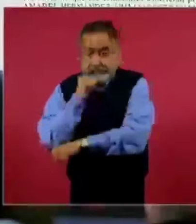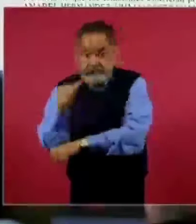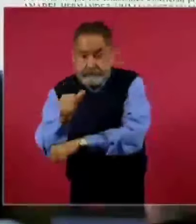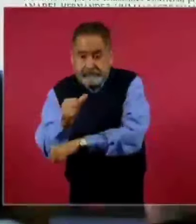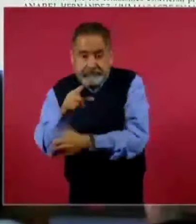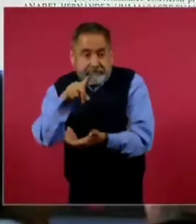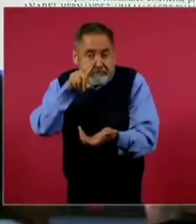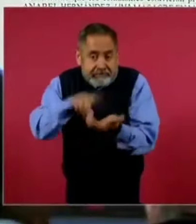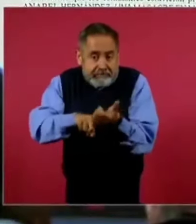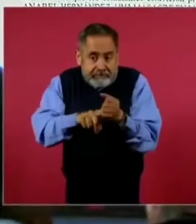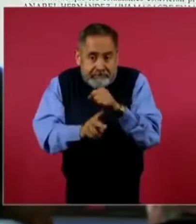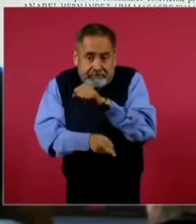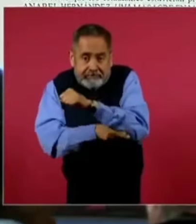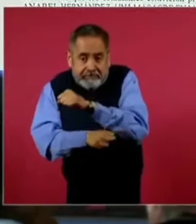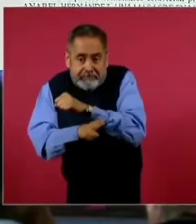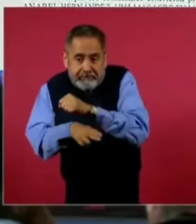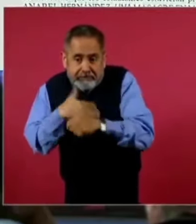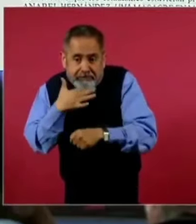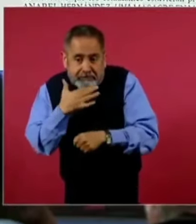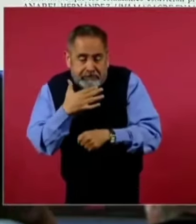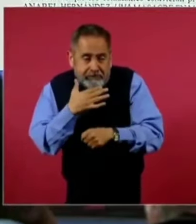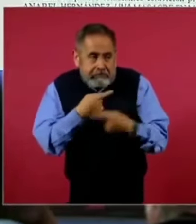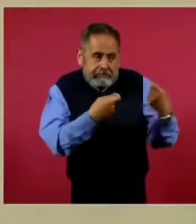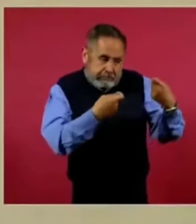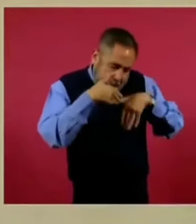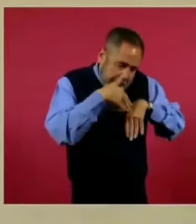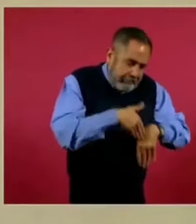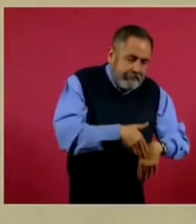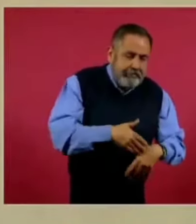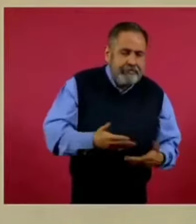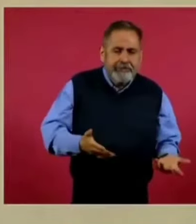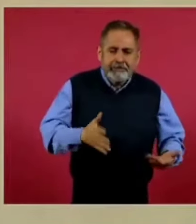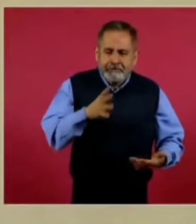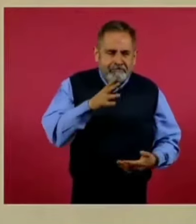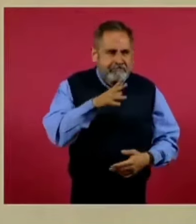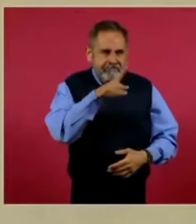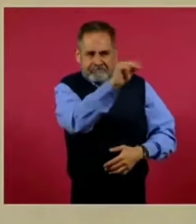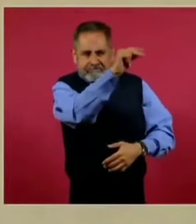esto es una lección para los jóvenes.